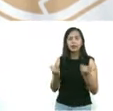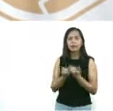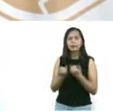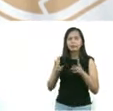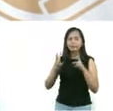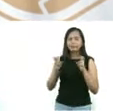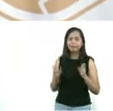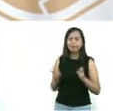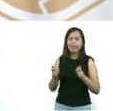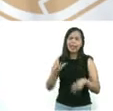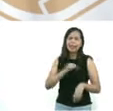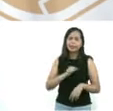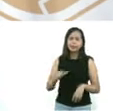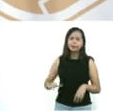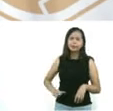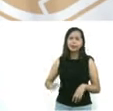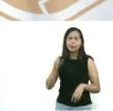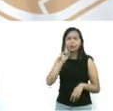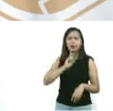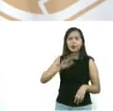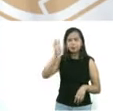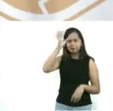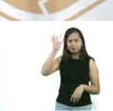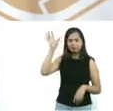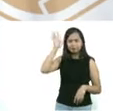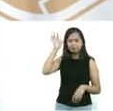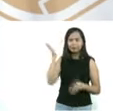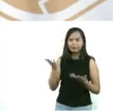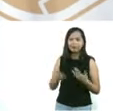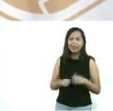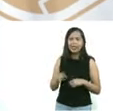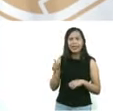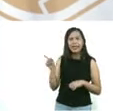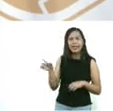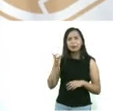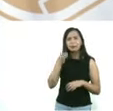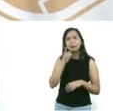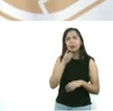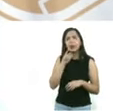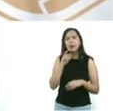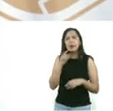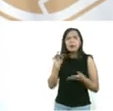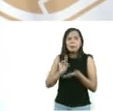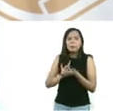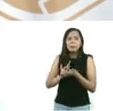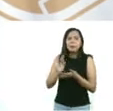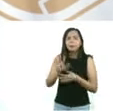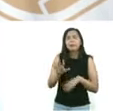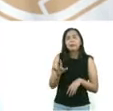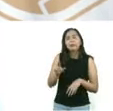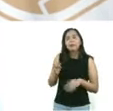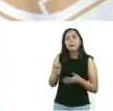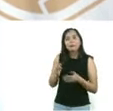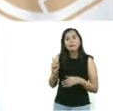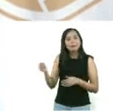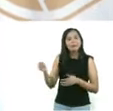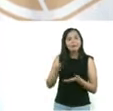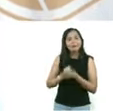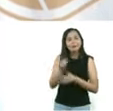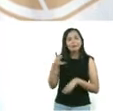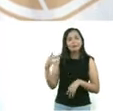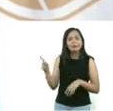de la alcaldesa de Cuauhtémoc, bueno, pues ella puede publicar lo que ella decida. Lo que sí